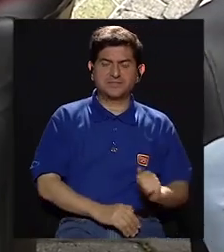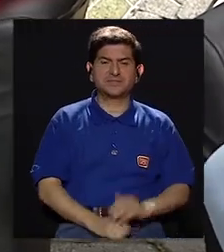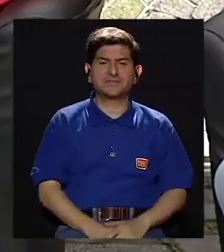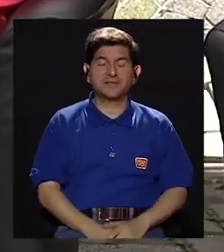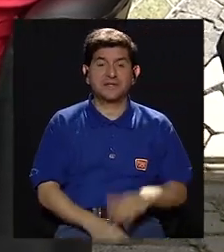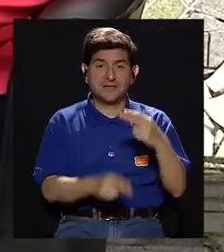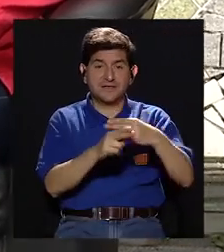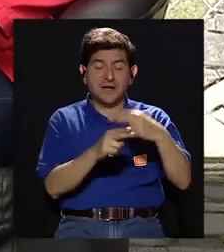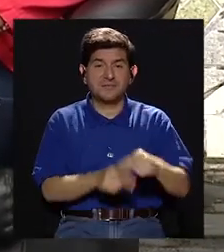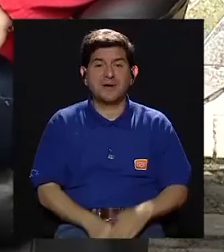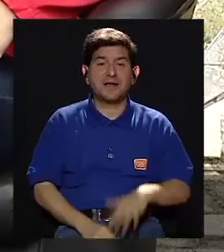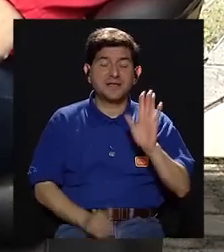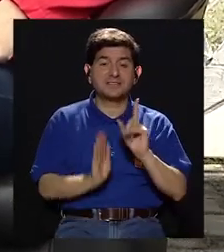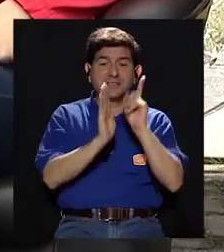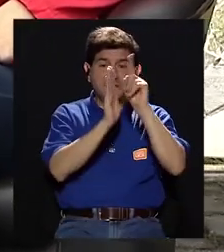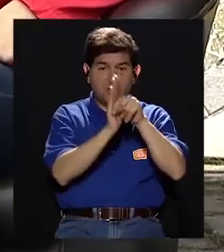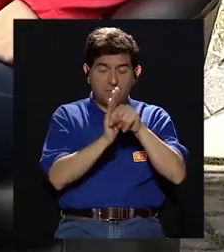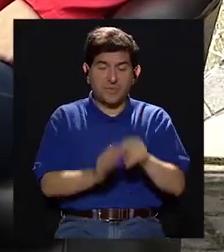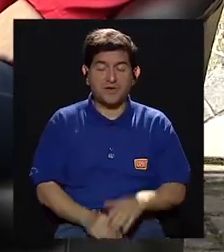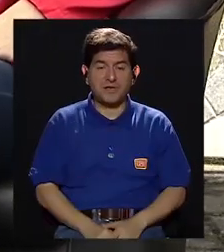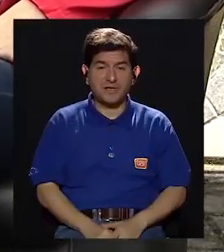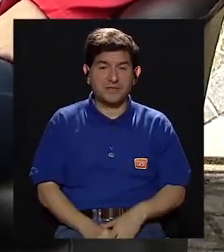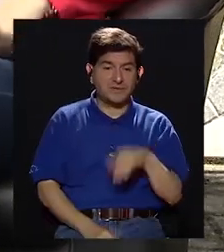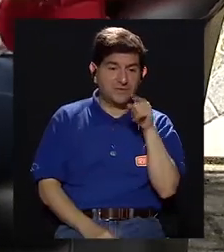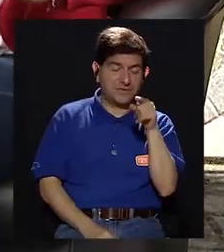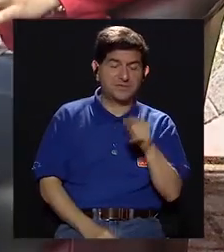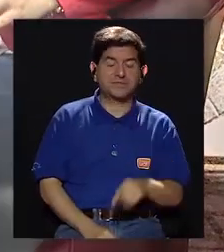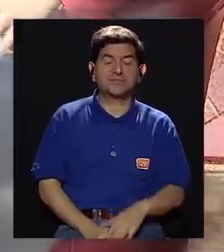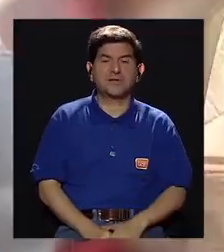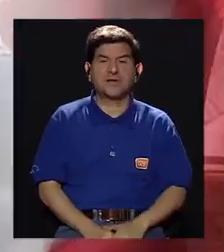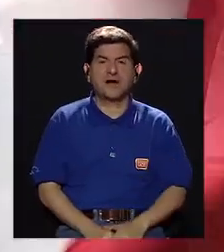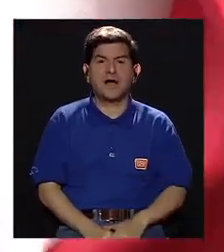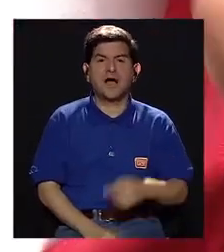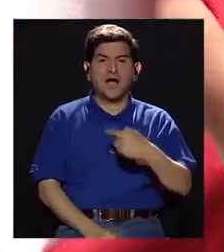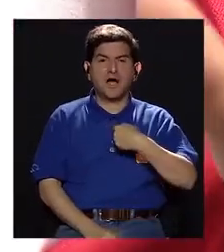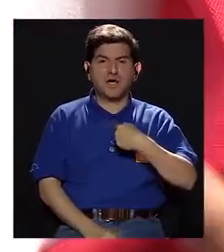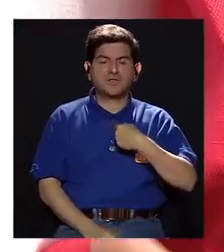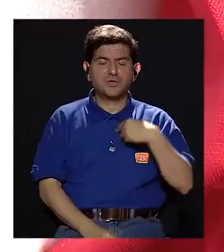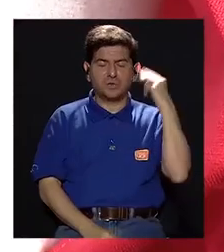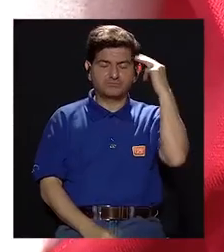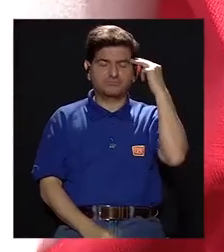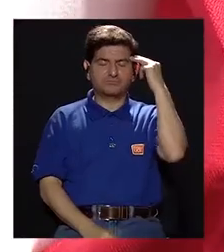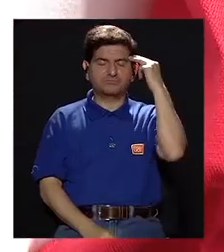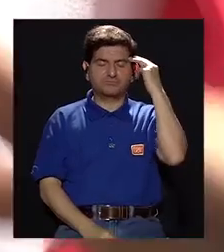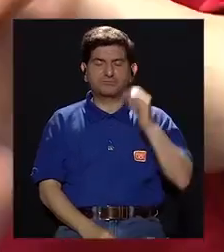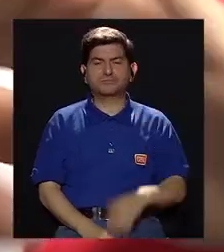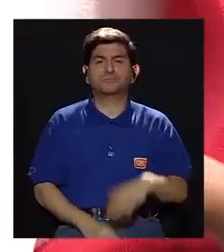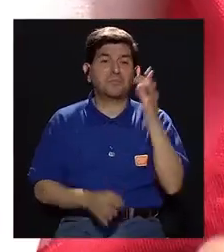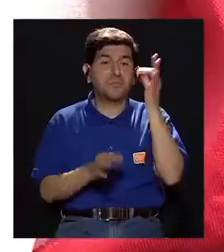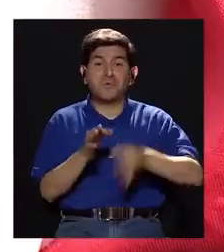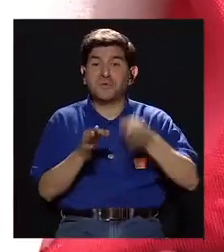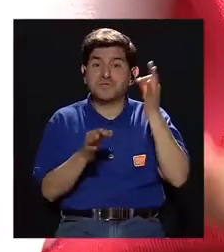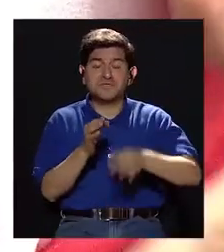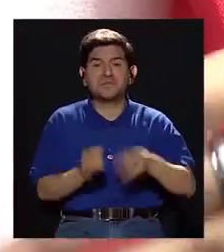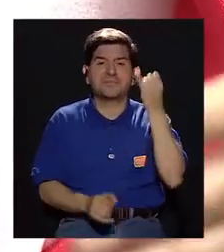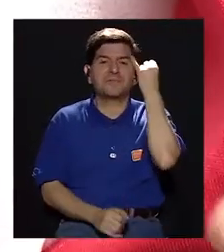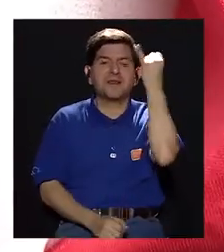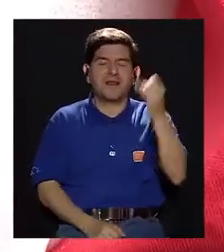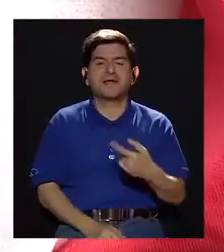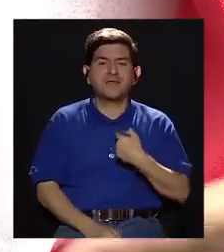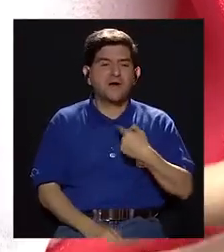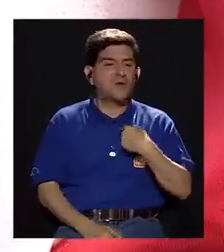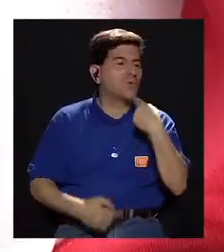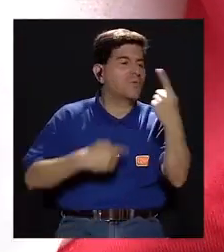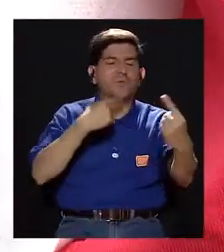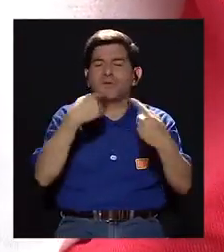Brasil y se llamaba 5 minutos eu medito, que está en portugués, son 5 minutos yo medito. Que es muy sencillo porque la idea